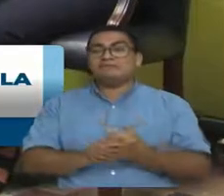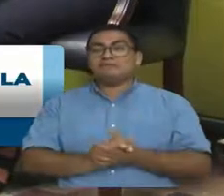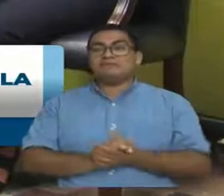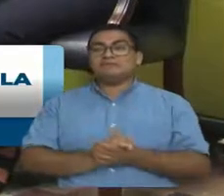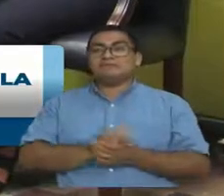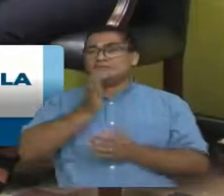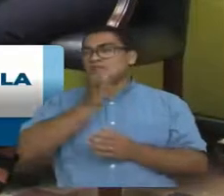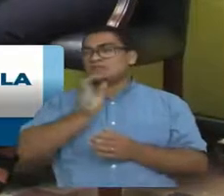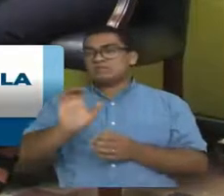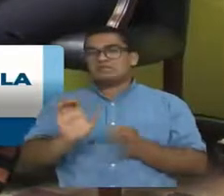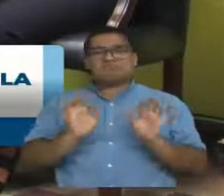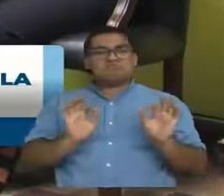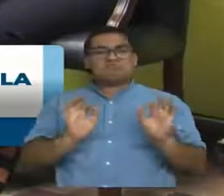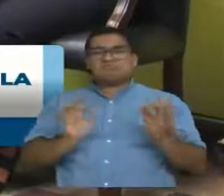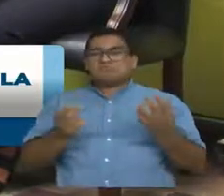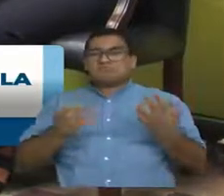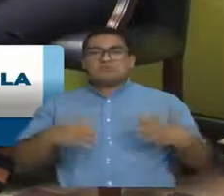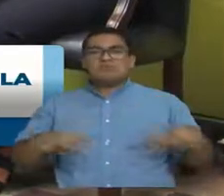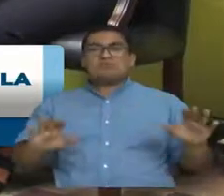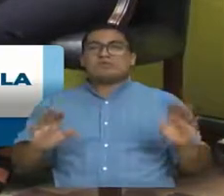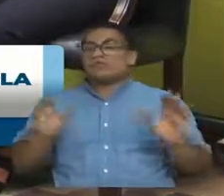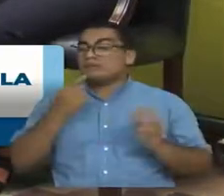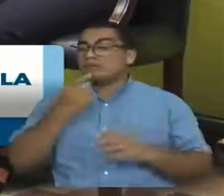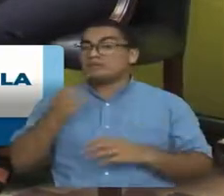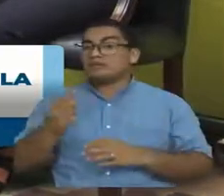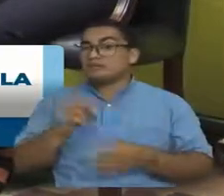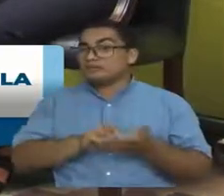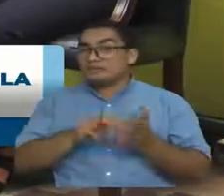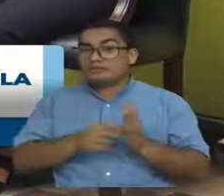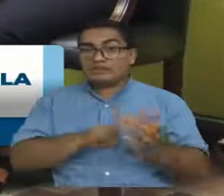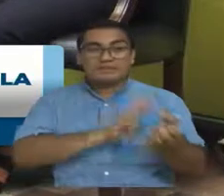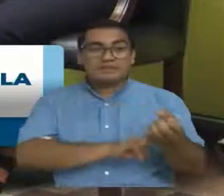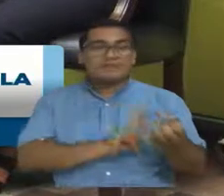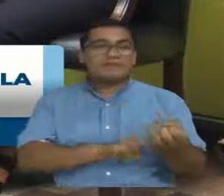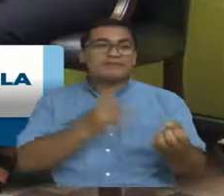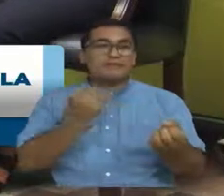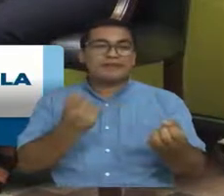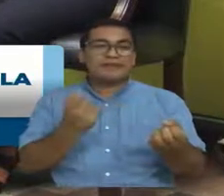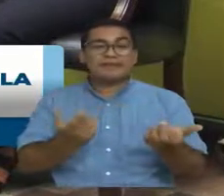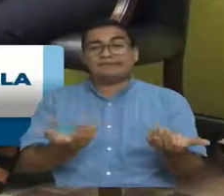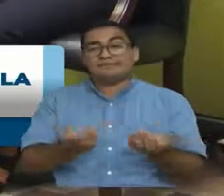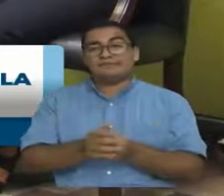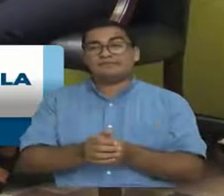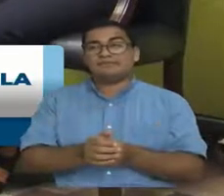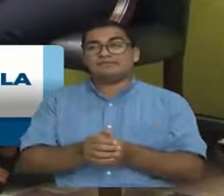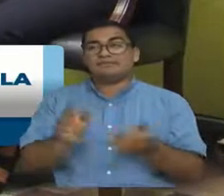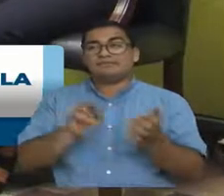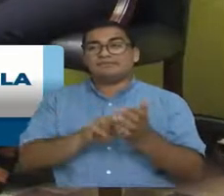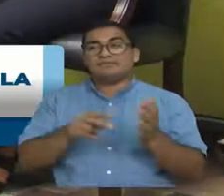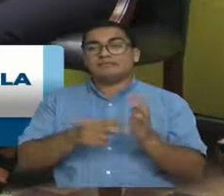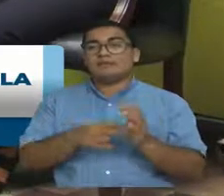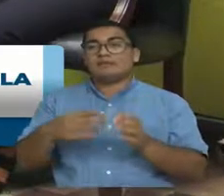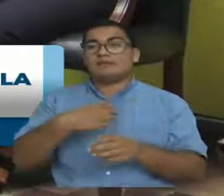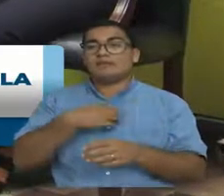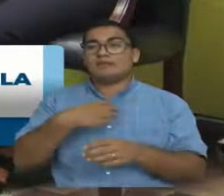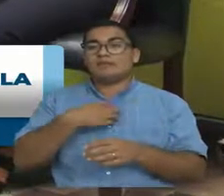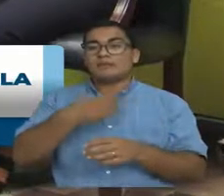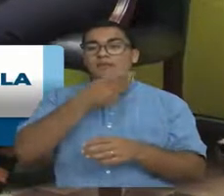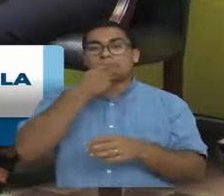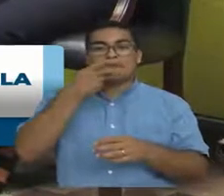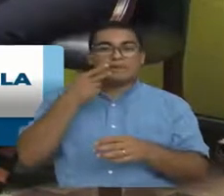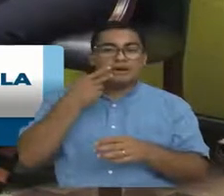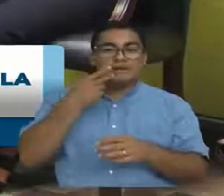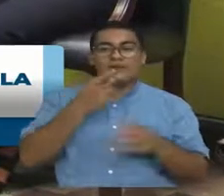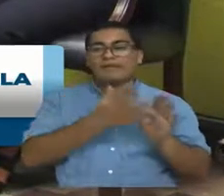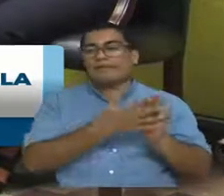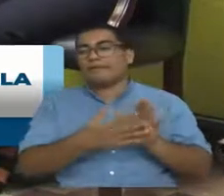el niño no sea un niño que haya nació y que díaz es por falta de vitaminas no no es verdad o no porque eso ya es congénito viene heredado y